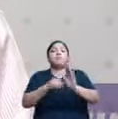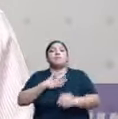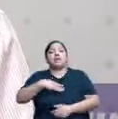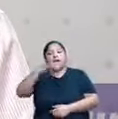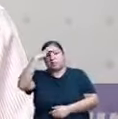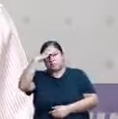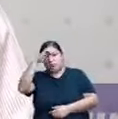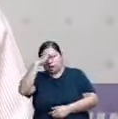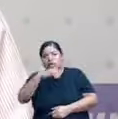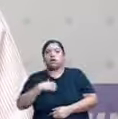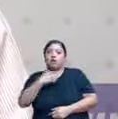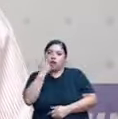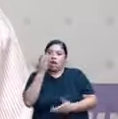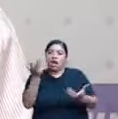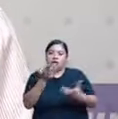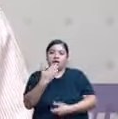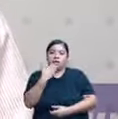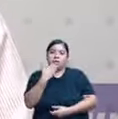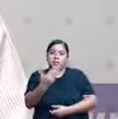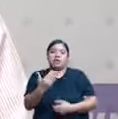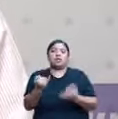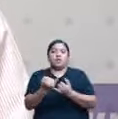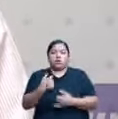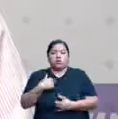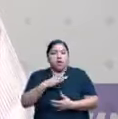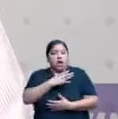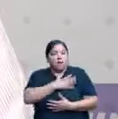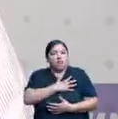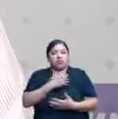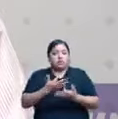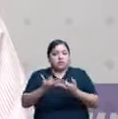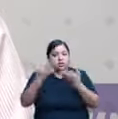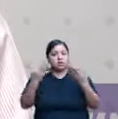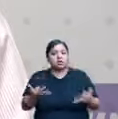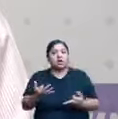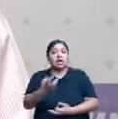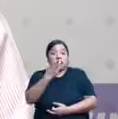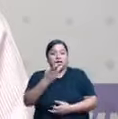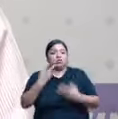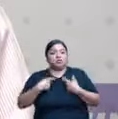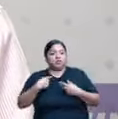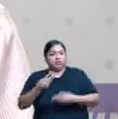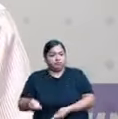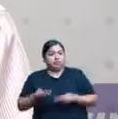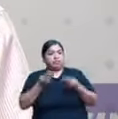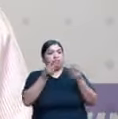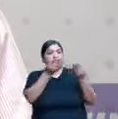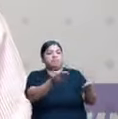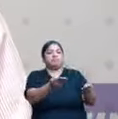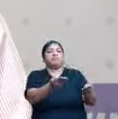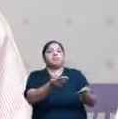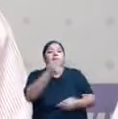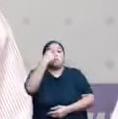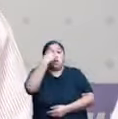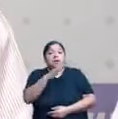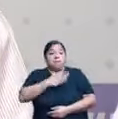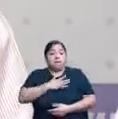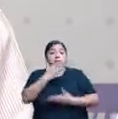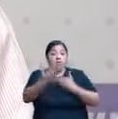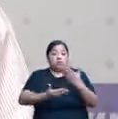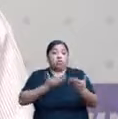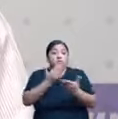buenas intenciones y mi profundo arraigo en mi tierra. Todo ello al servicio del pueblo. Y para que todas estas propuestas se